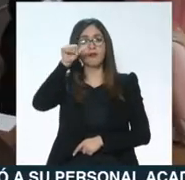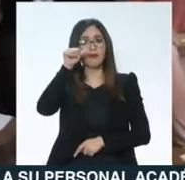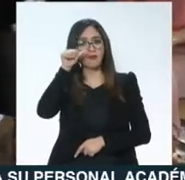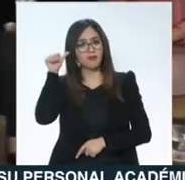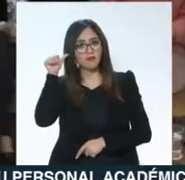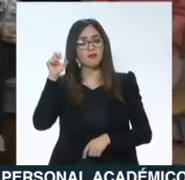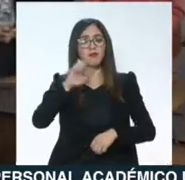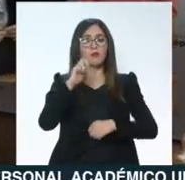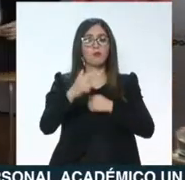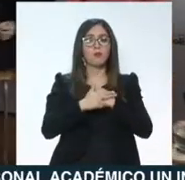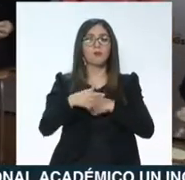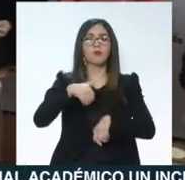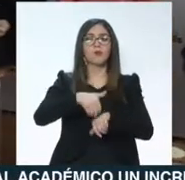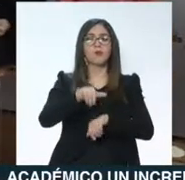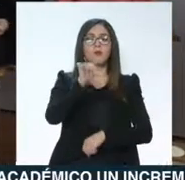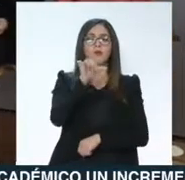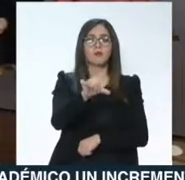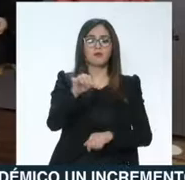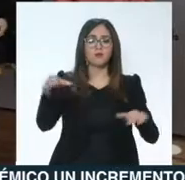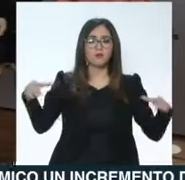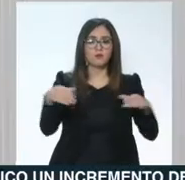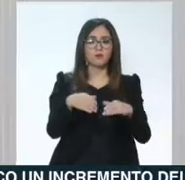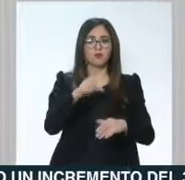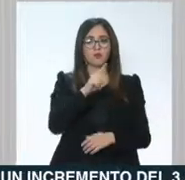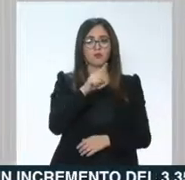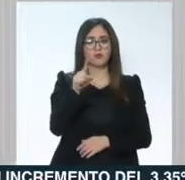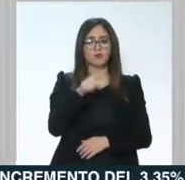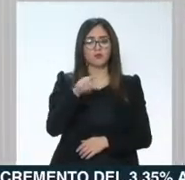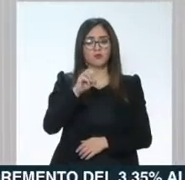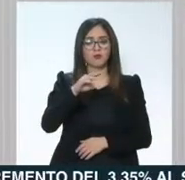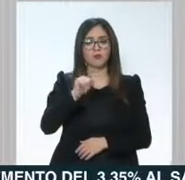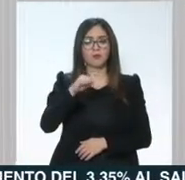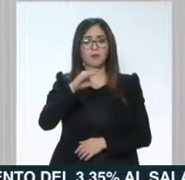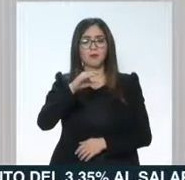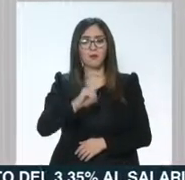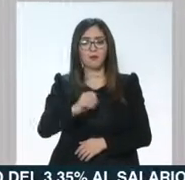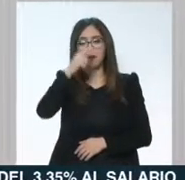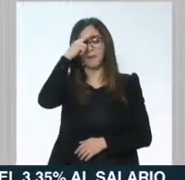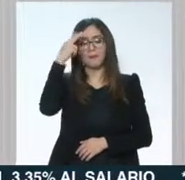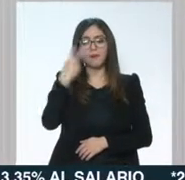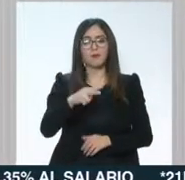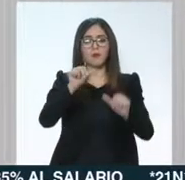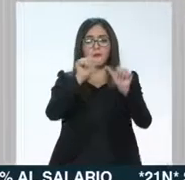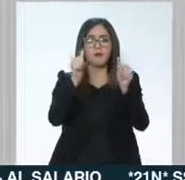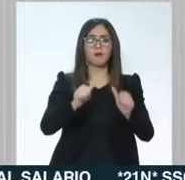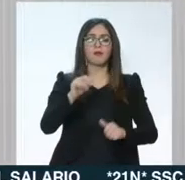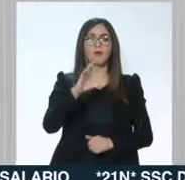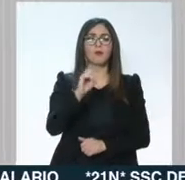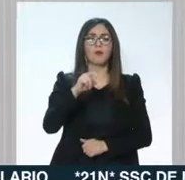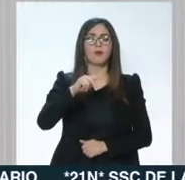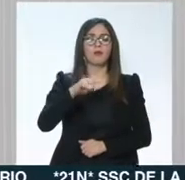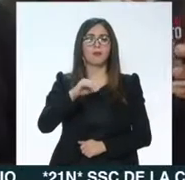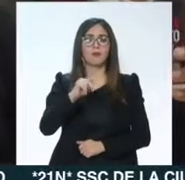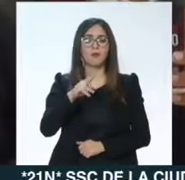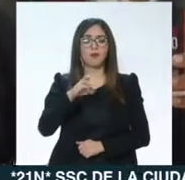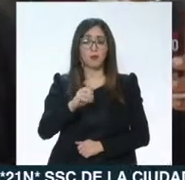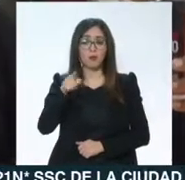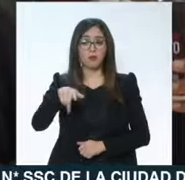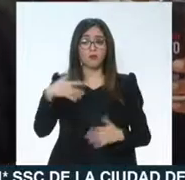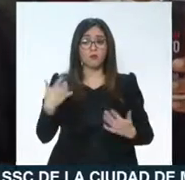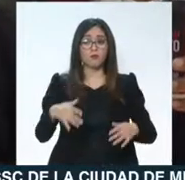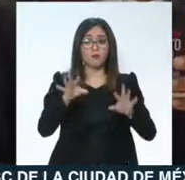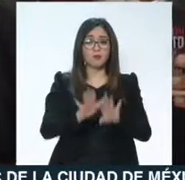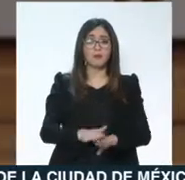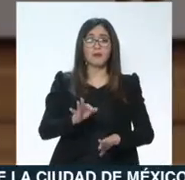de la edición 16 del encuentro Sonamaco México Arte Contemporáneo. Esta es la feria de arte más importante de América Latina, la